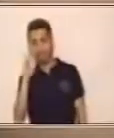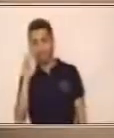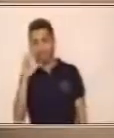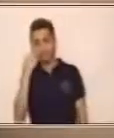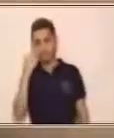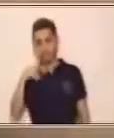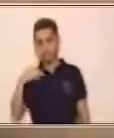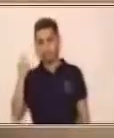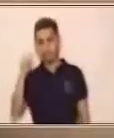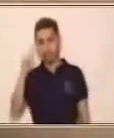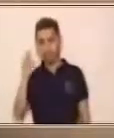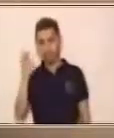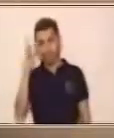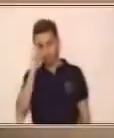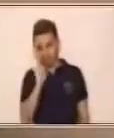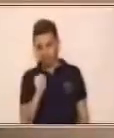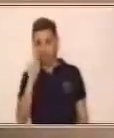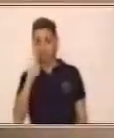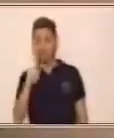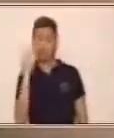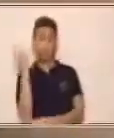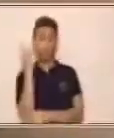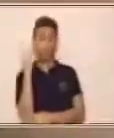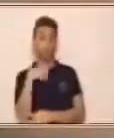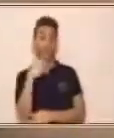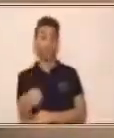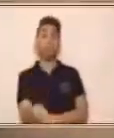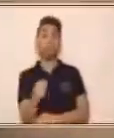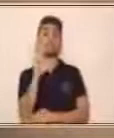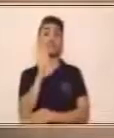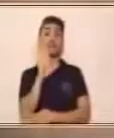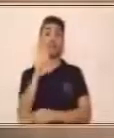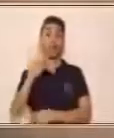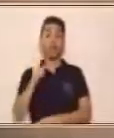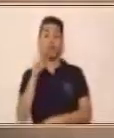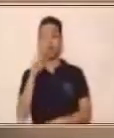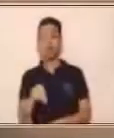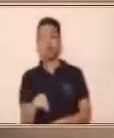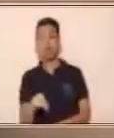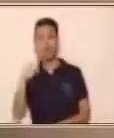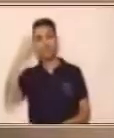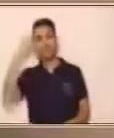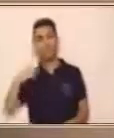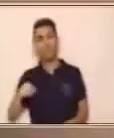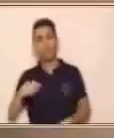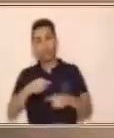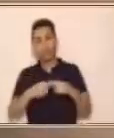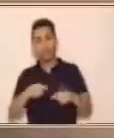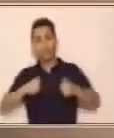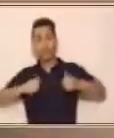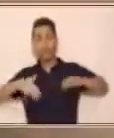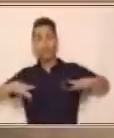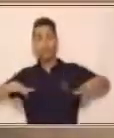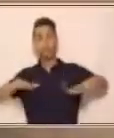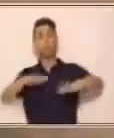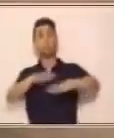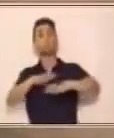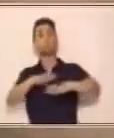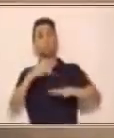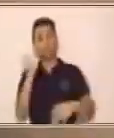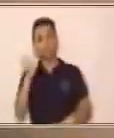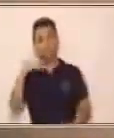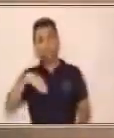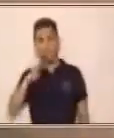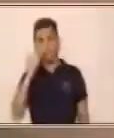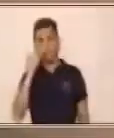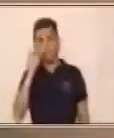decimales? Algo bien importante, el 5 de junio es el Día del Medio Ambiente y por lo tanto debemos de hacer todo lo